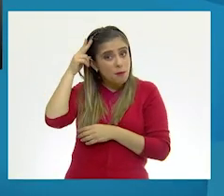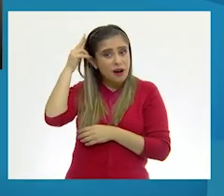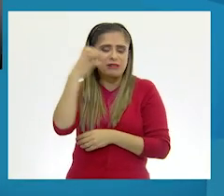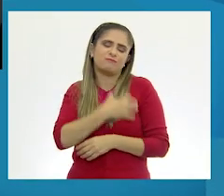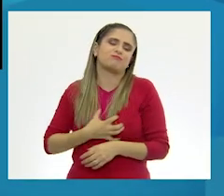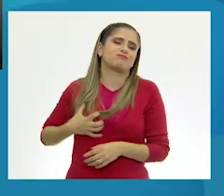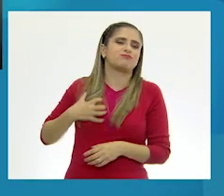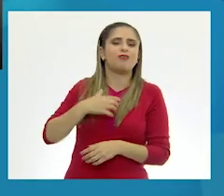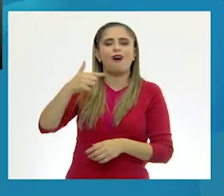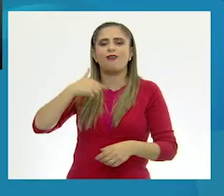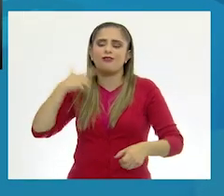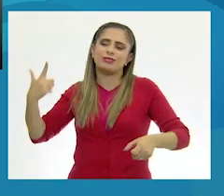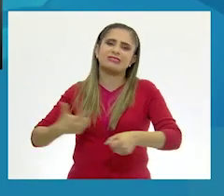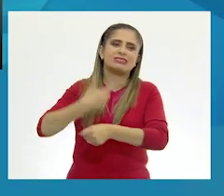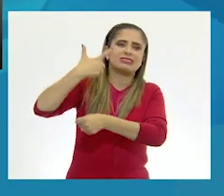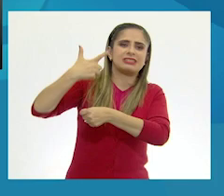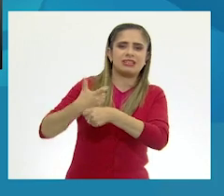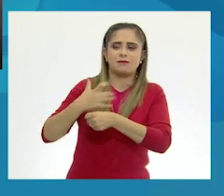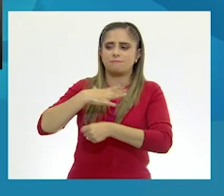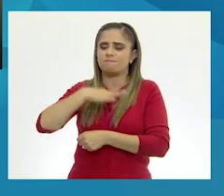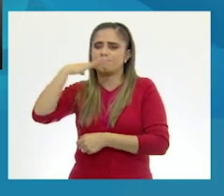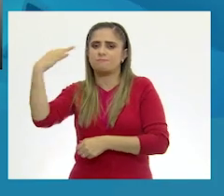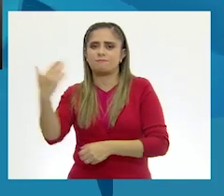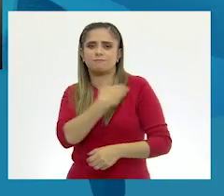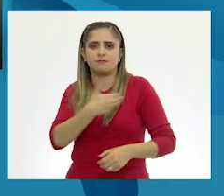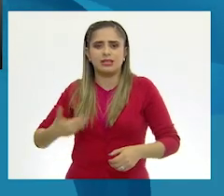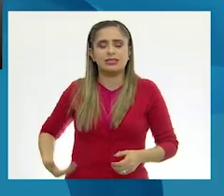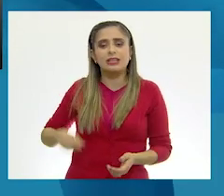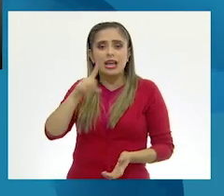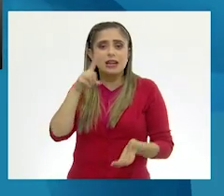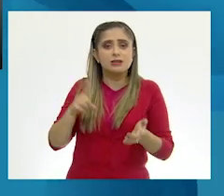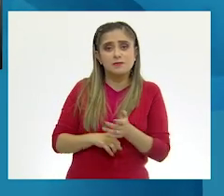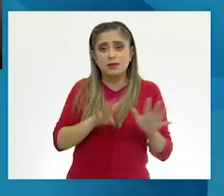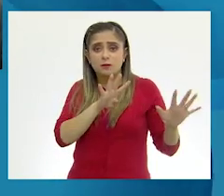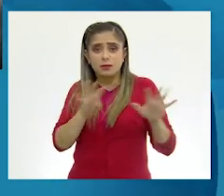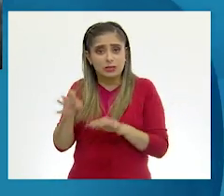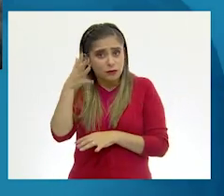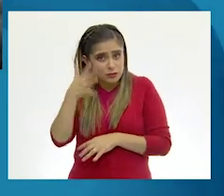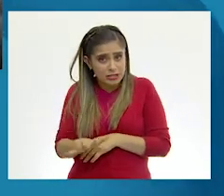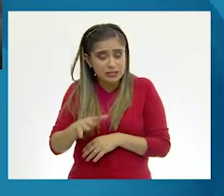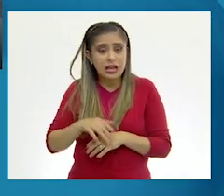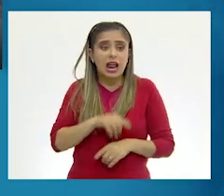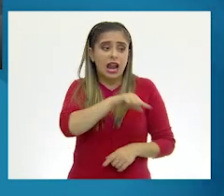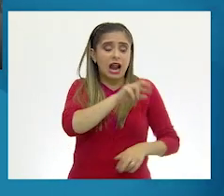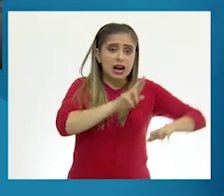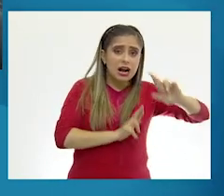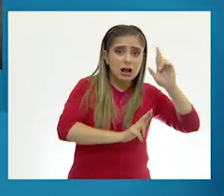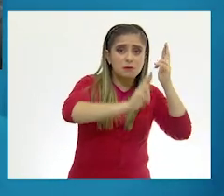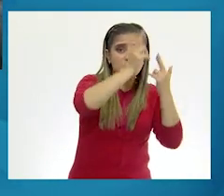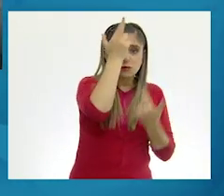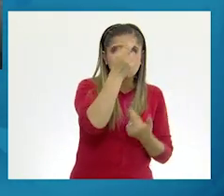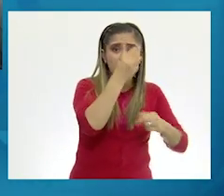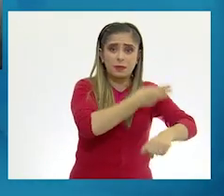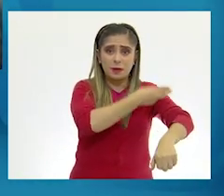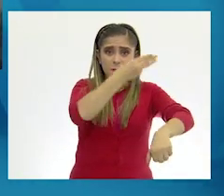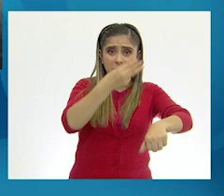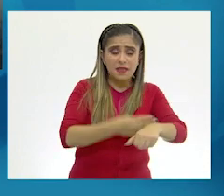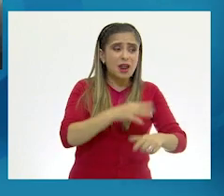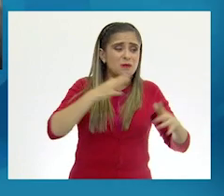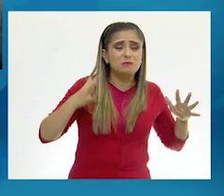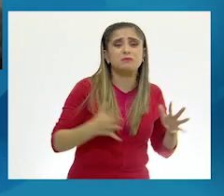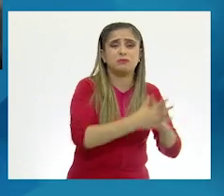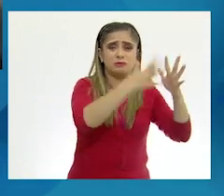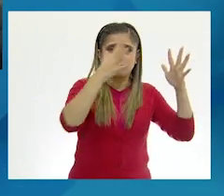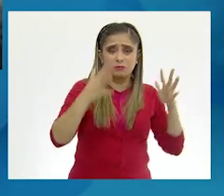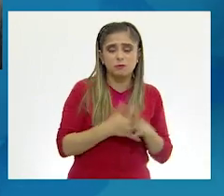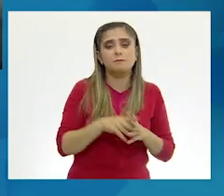7ª reelección el 1 de diciembre de 1910, mientras la revolución maderista se extendía por el país. En